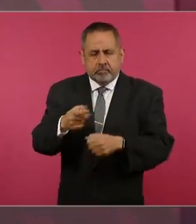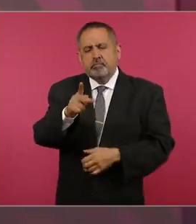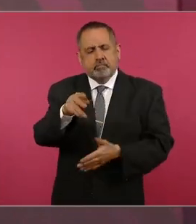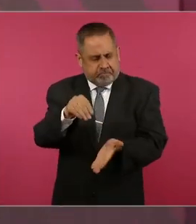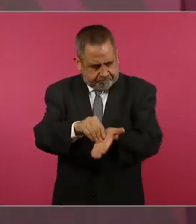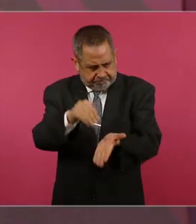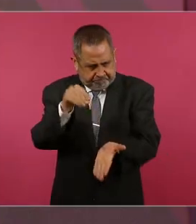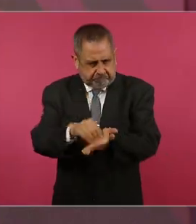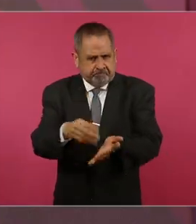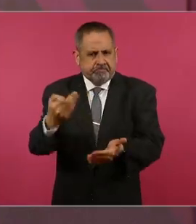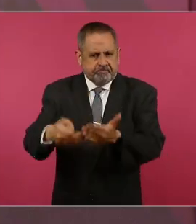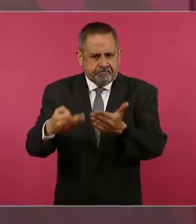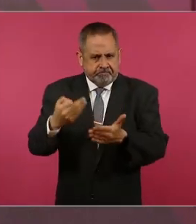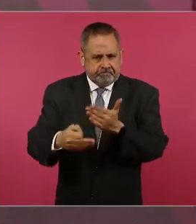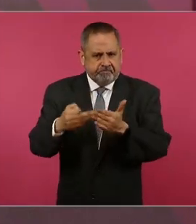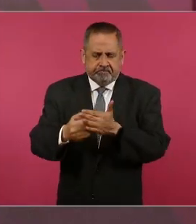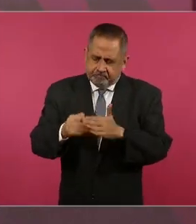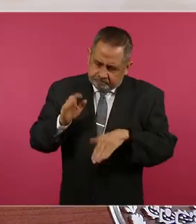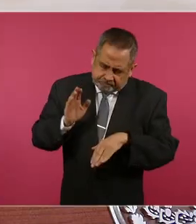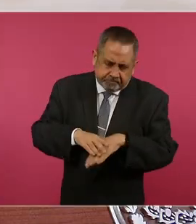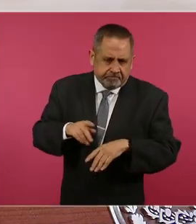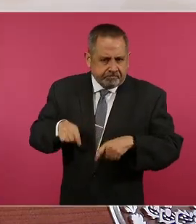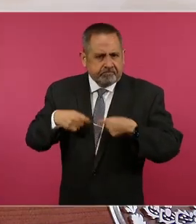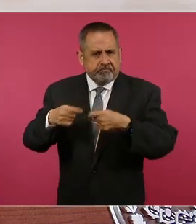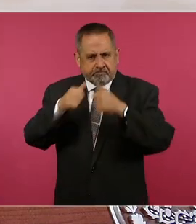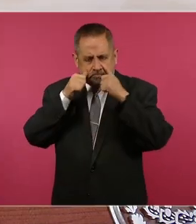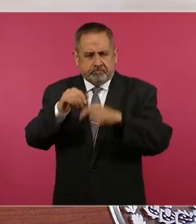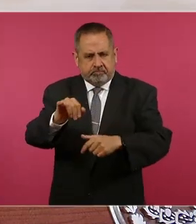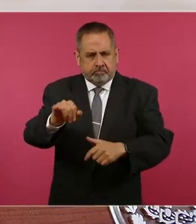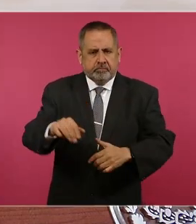todavía todavía hace falta más